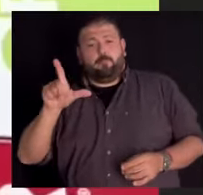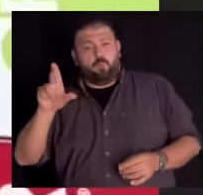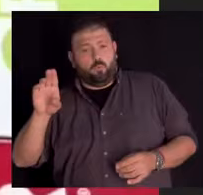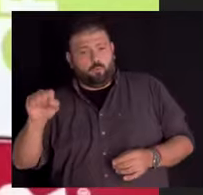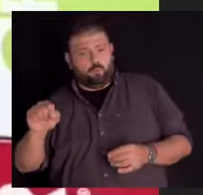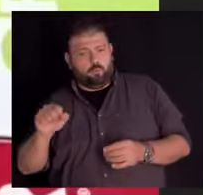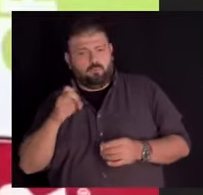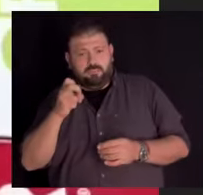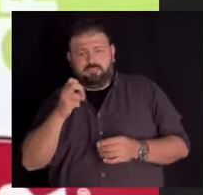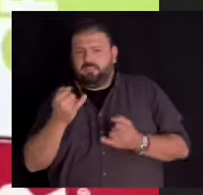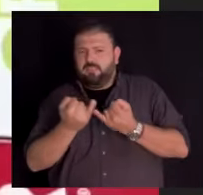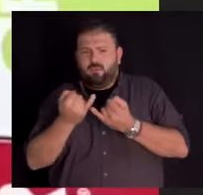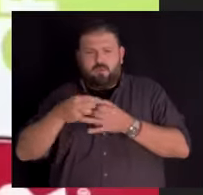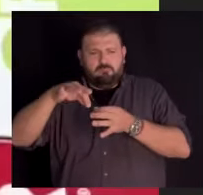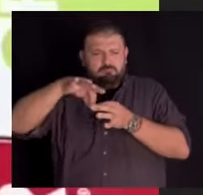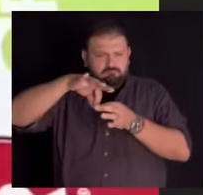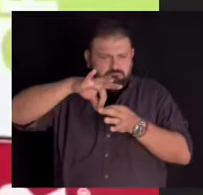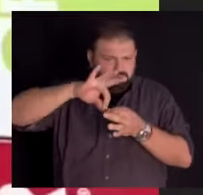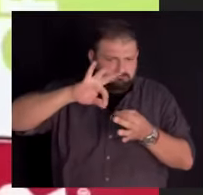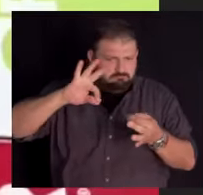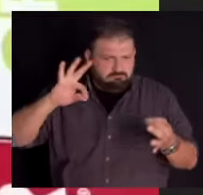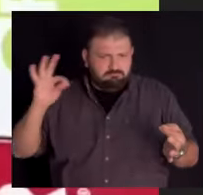tienen que hacer es abrirlo